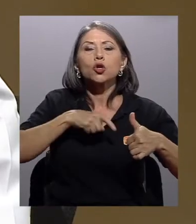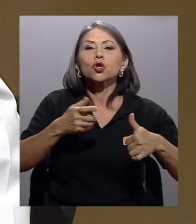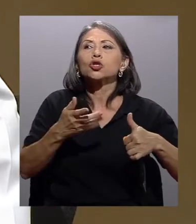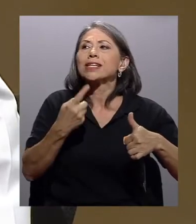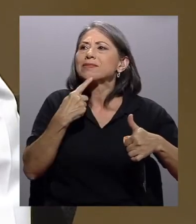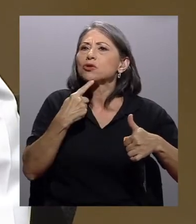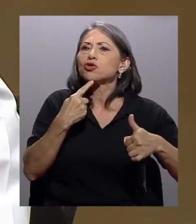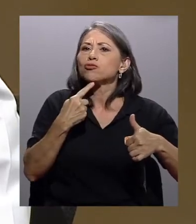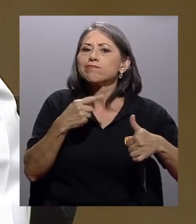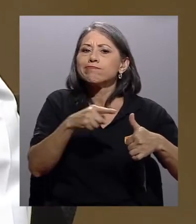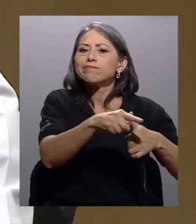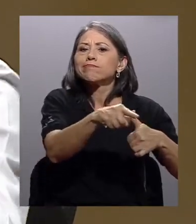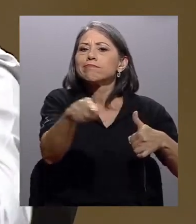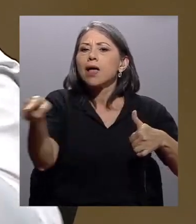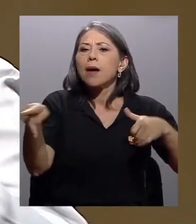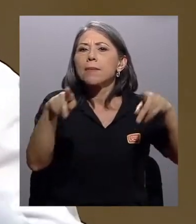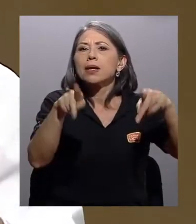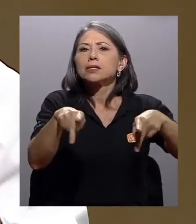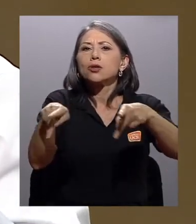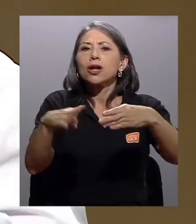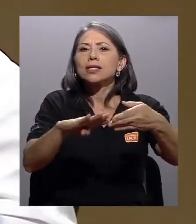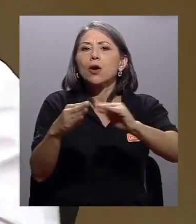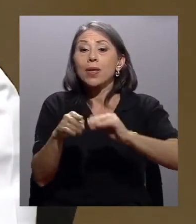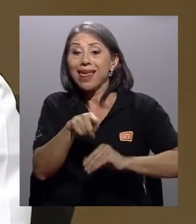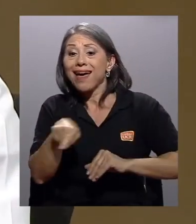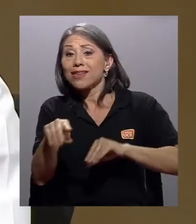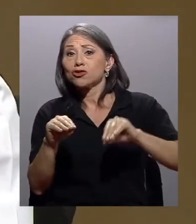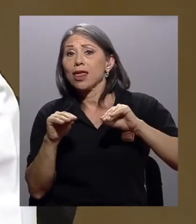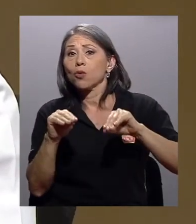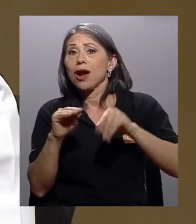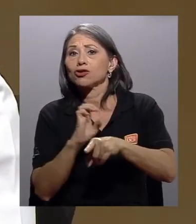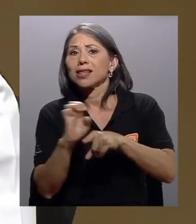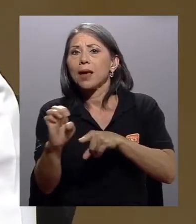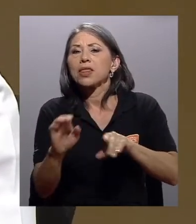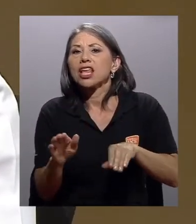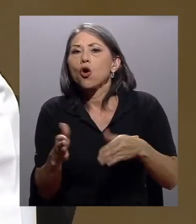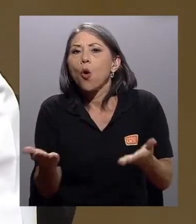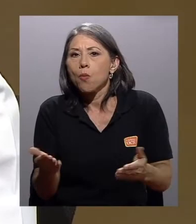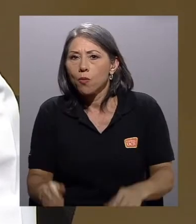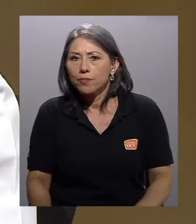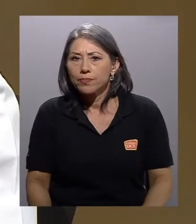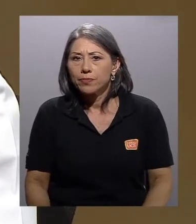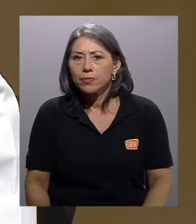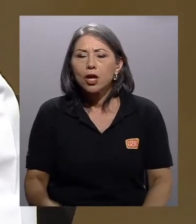hablando de cómo educar éticamente a la comunidad. Y yo creo que tienen que mandarse